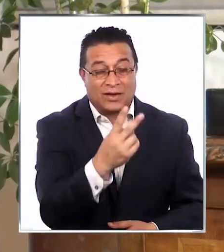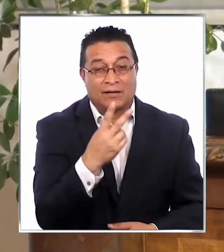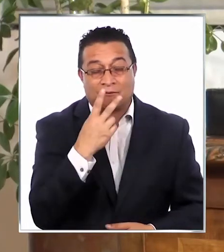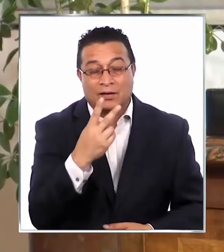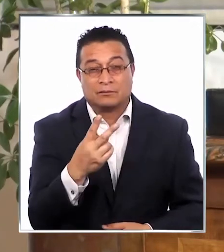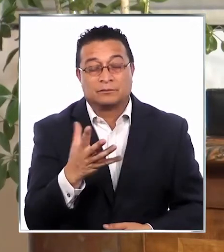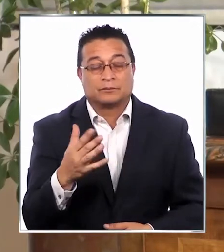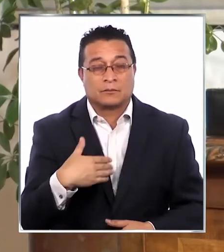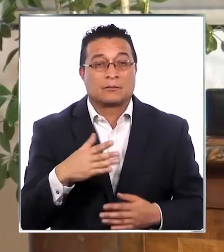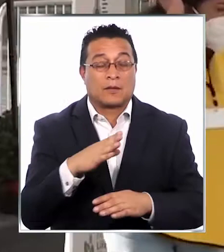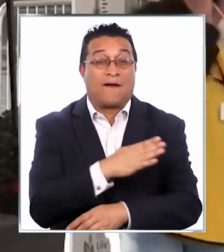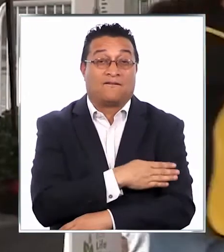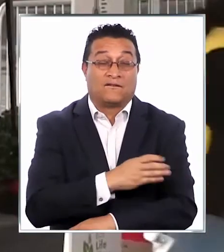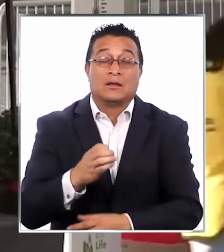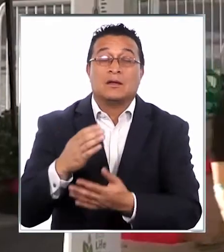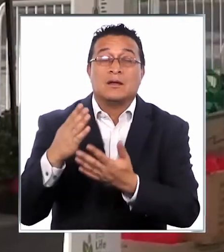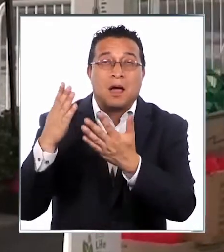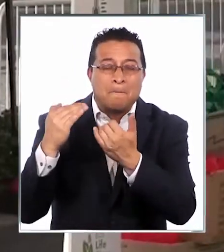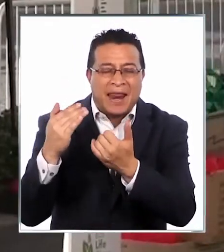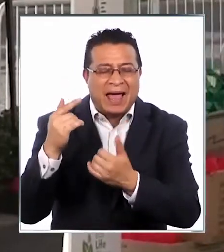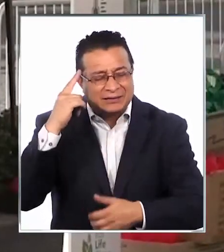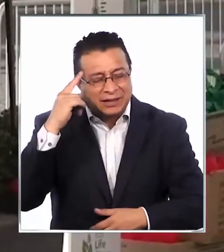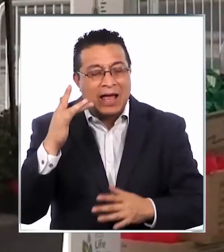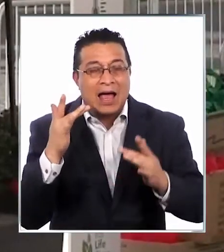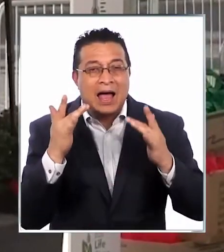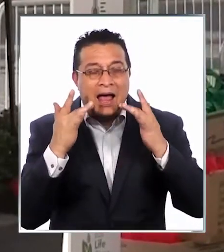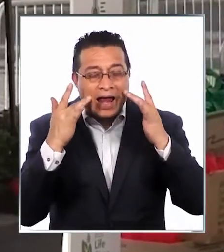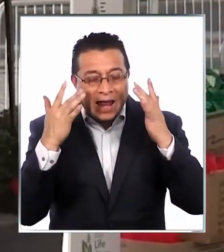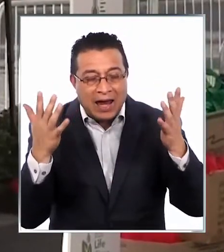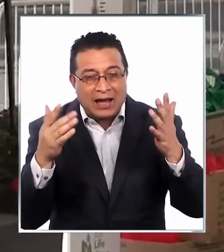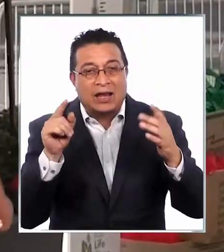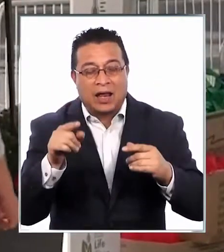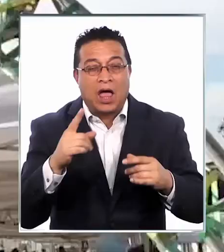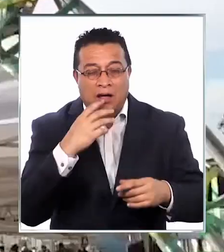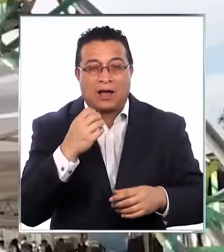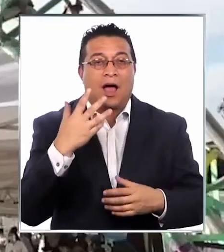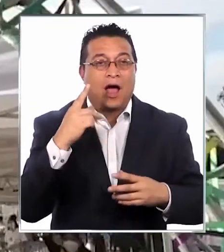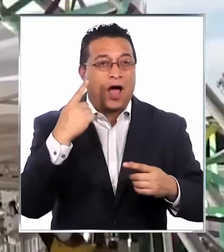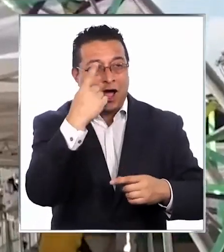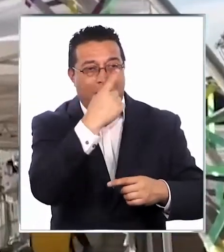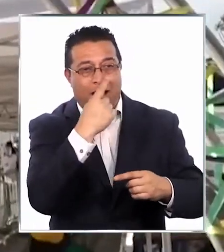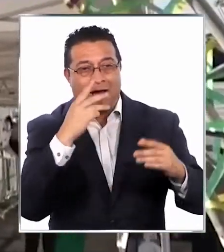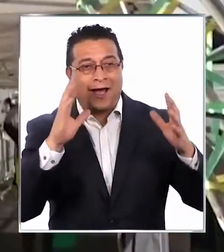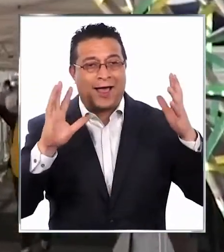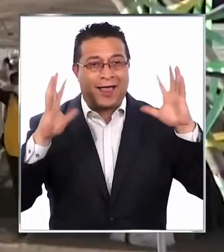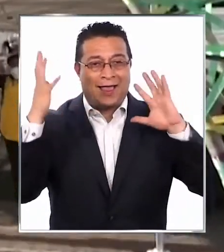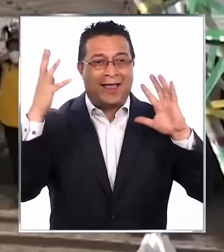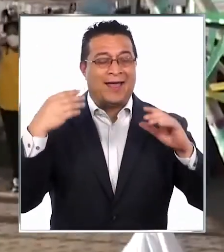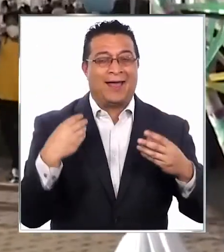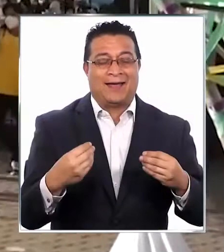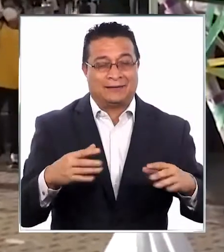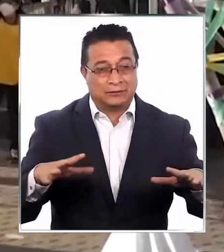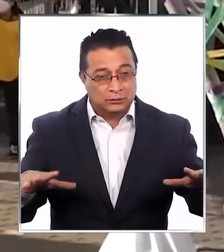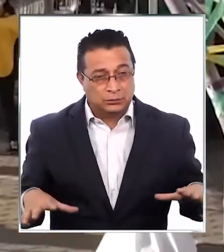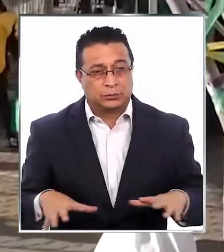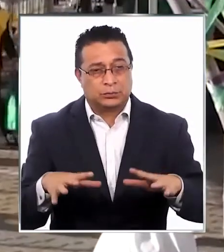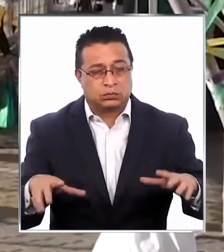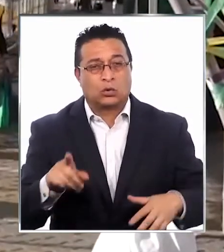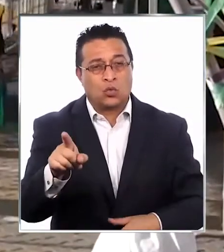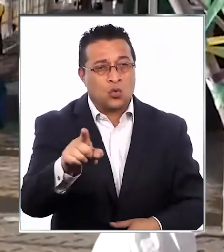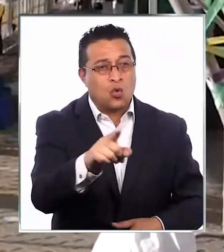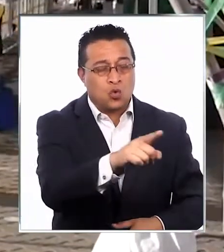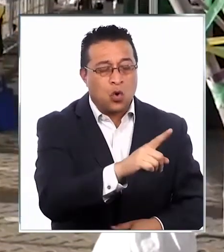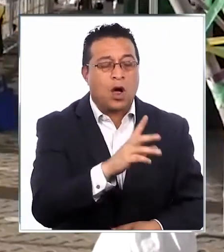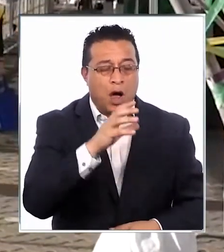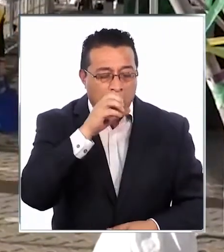ver la luz de esperanza, la alegría que ellos manifestaban, el brillo en los ojos, además el esfuerzo que